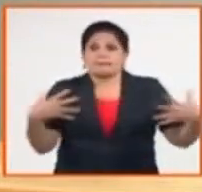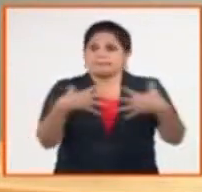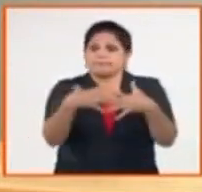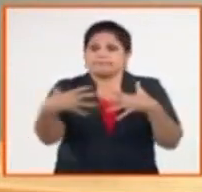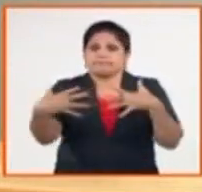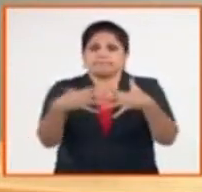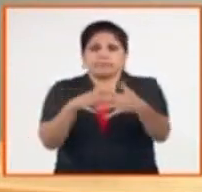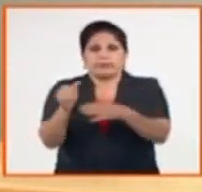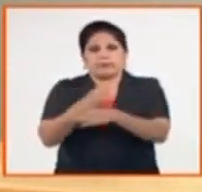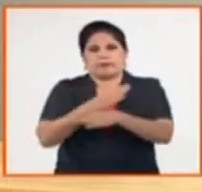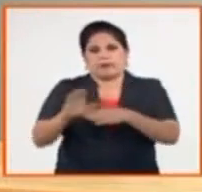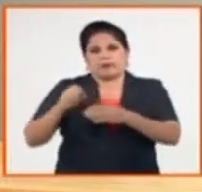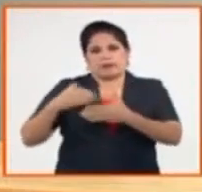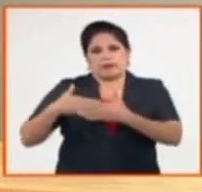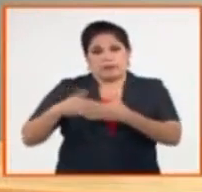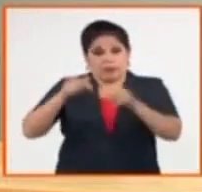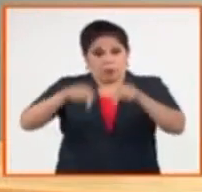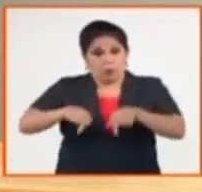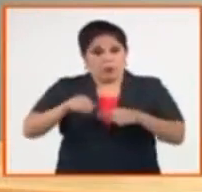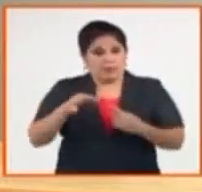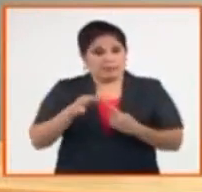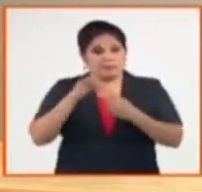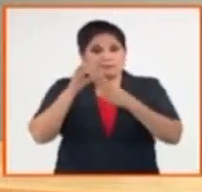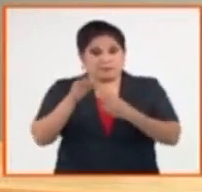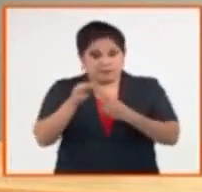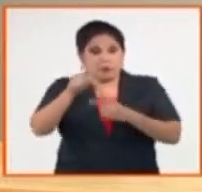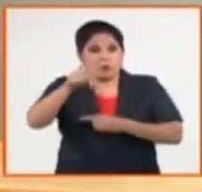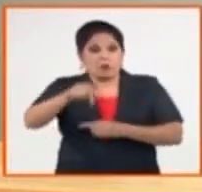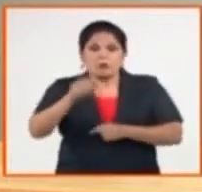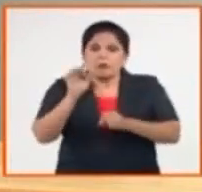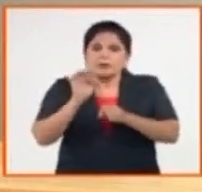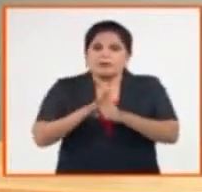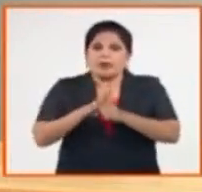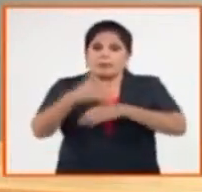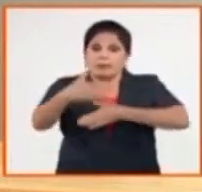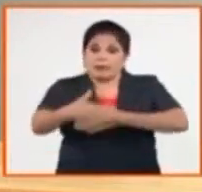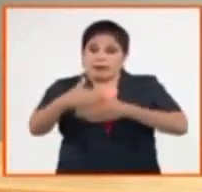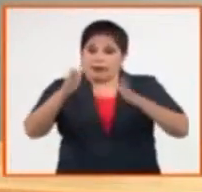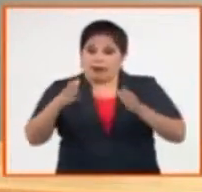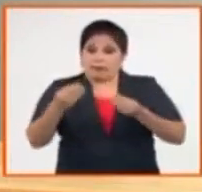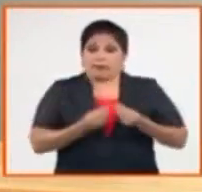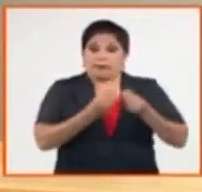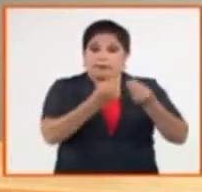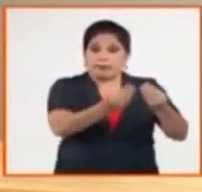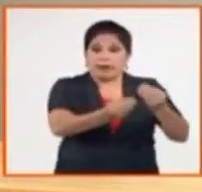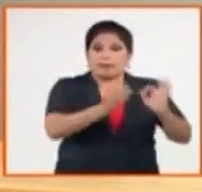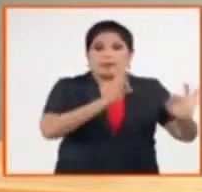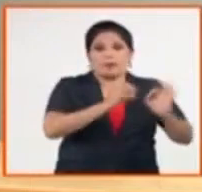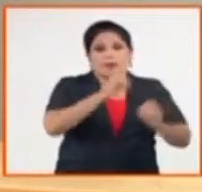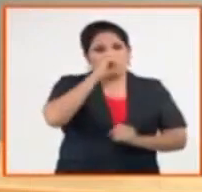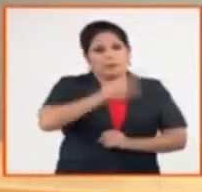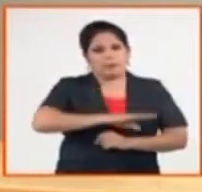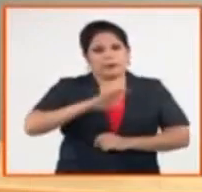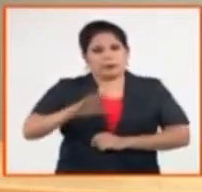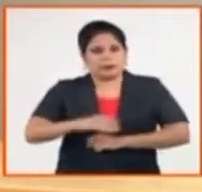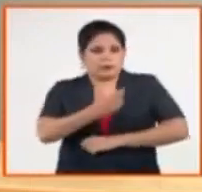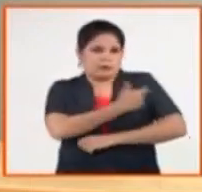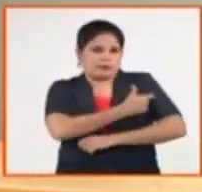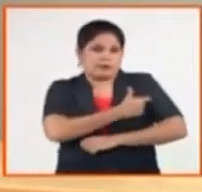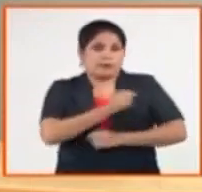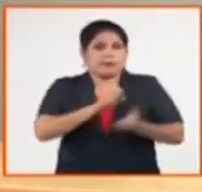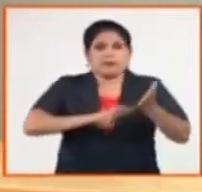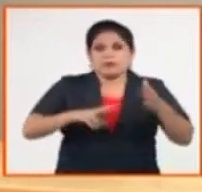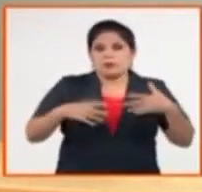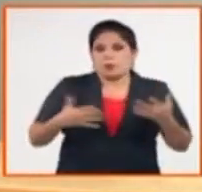bien. Y hoy específicamente vamos a entregar la vacuna para la protección de los niños de las